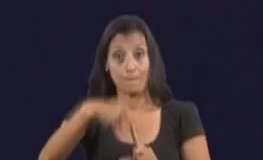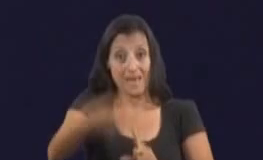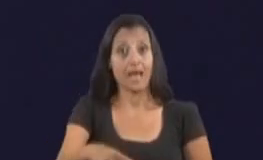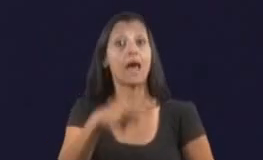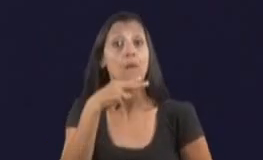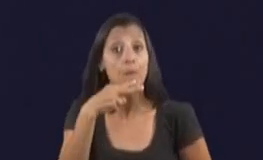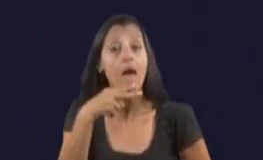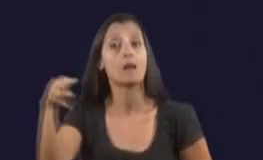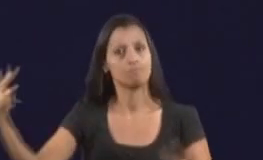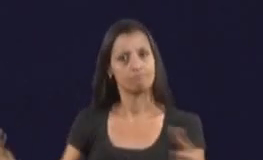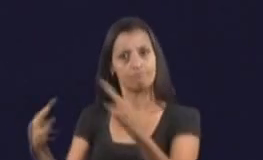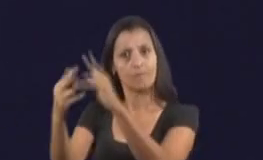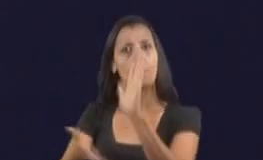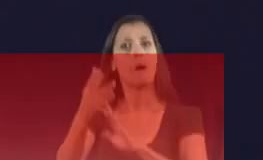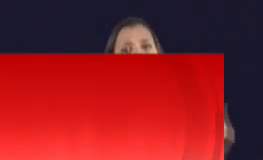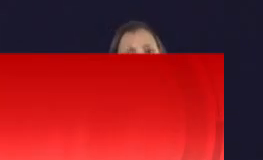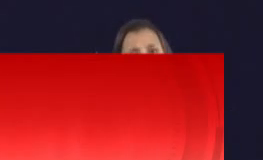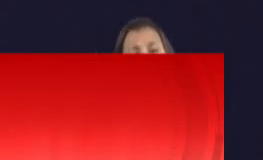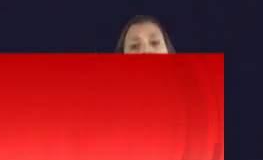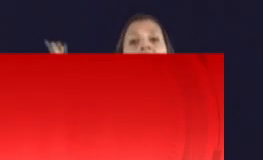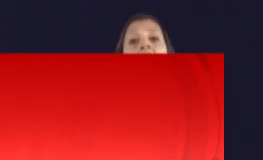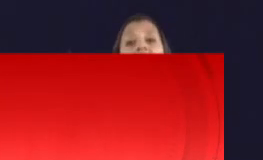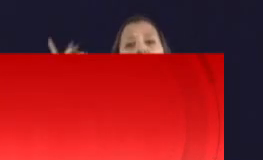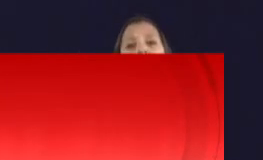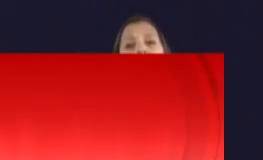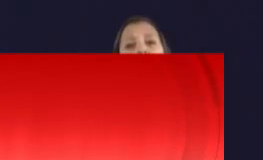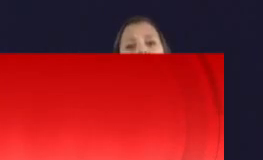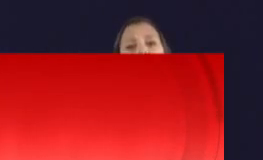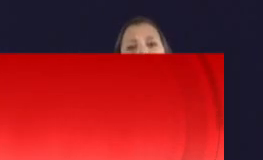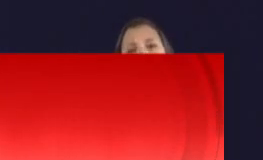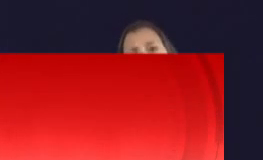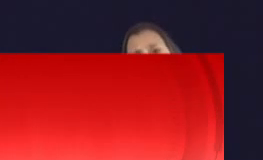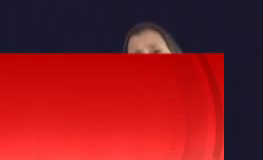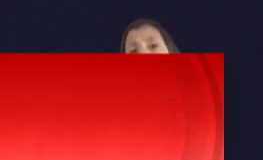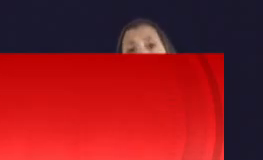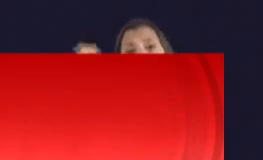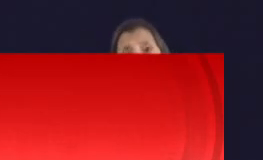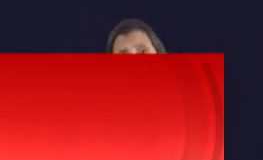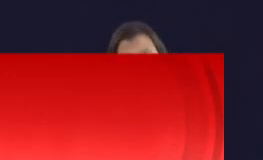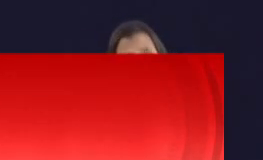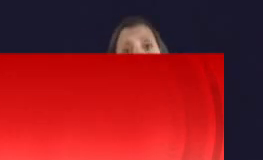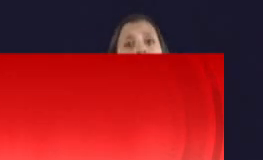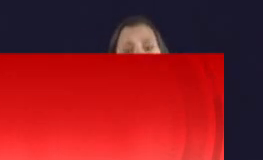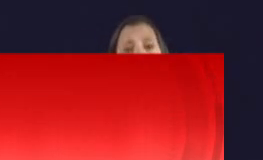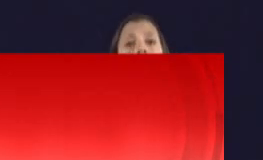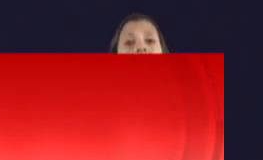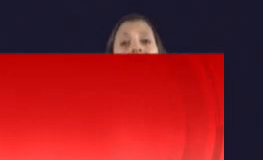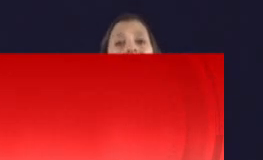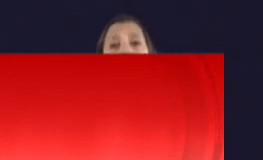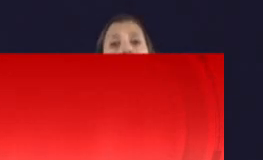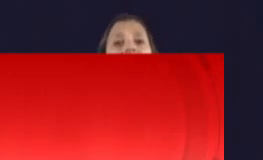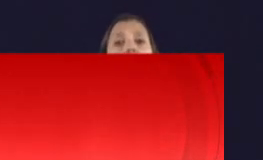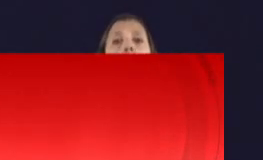mañana, se encontrará con el CEO y la directora de Asuntos Externos de la empresa multinacional británica-australiana Rio Tinto